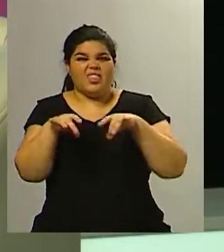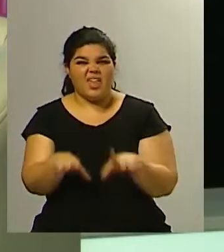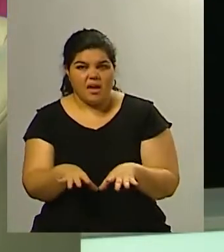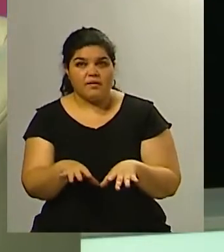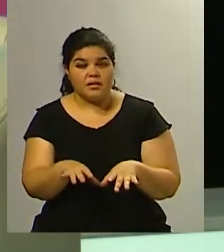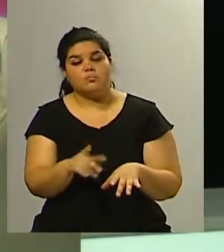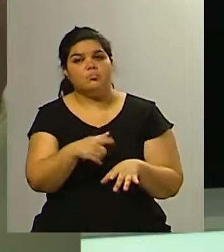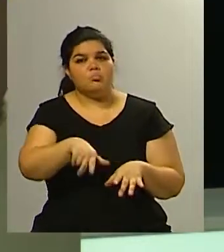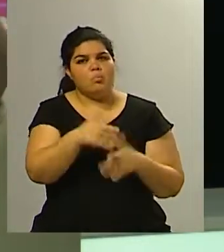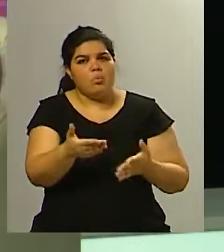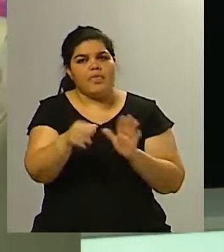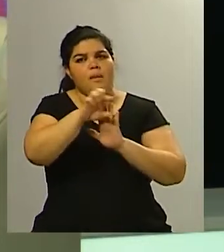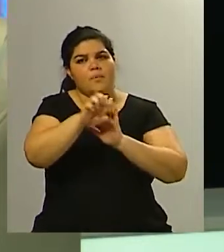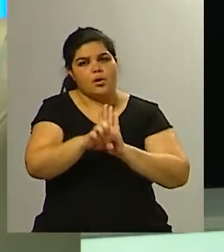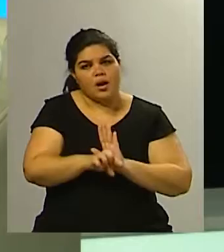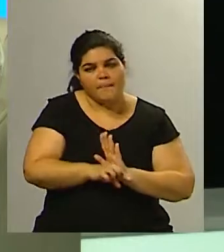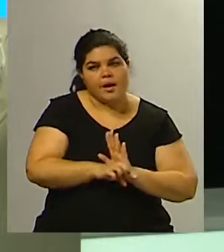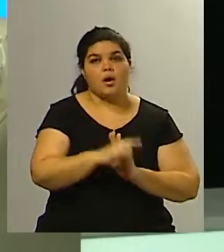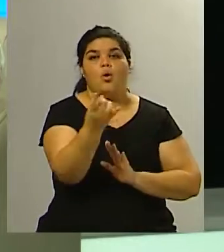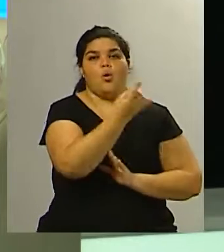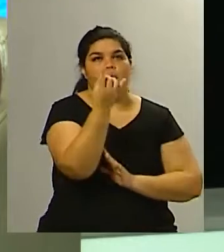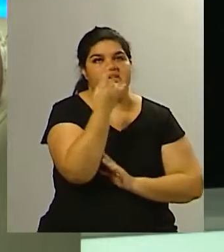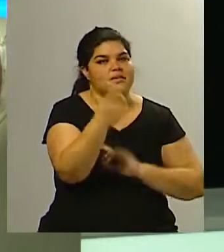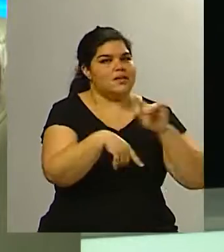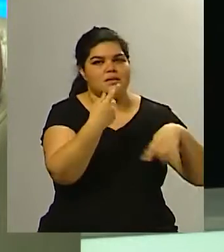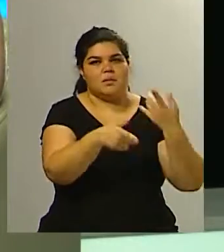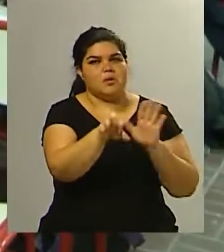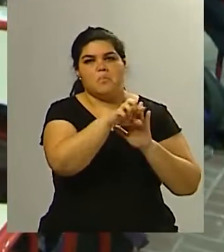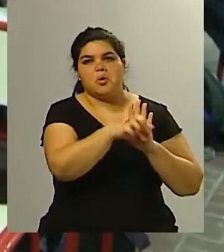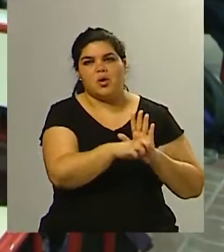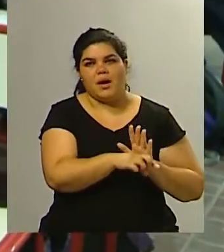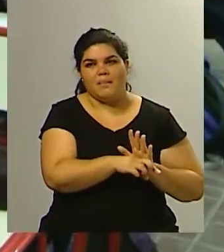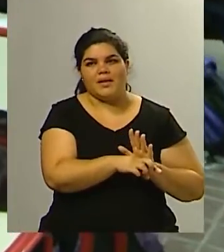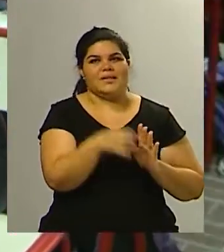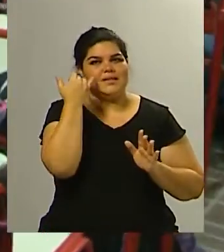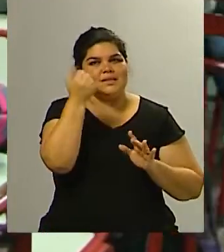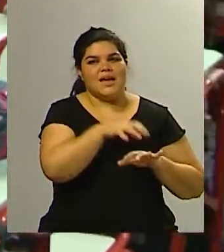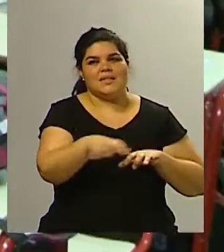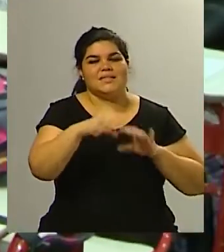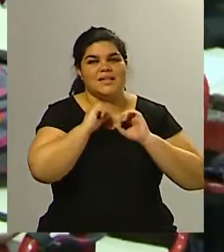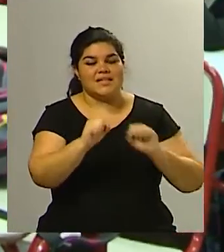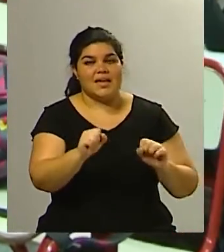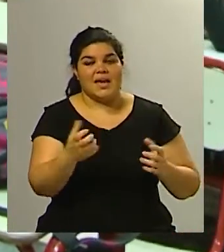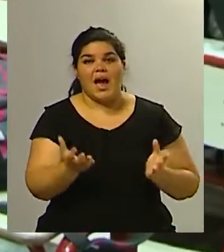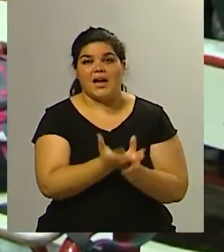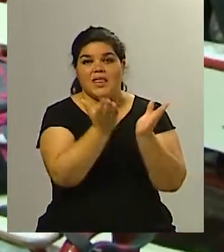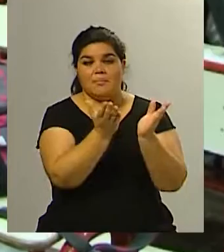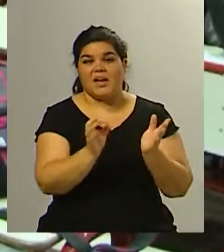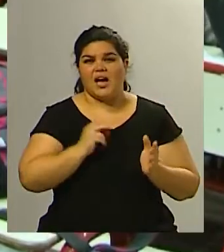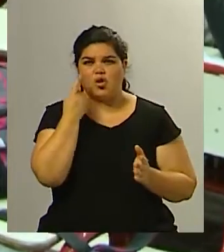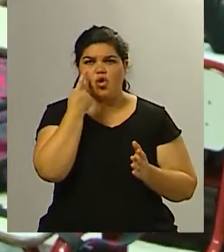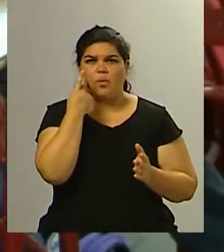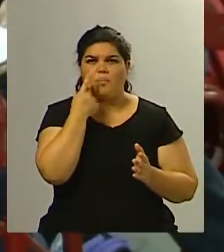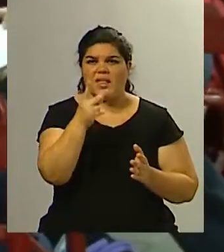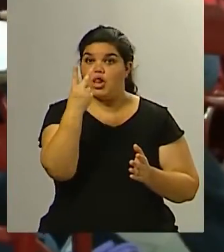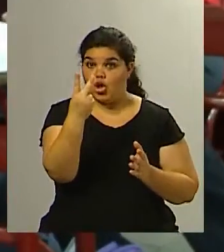que tradicionalmente la universidad trae siempre desde el ámbito de la Secretaría Académica. Desde el 2002 en adelante siempre se ha